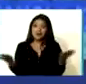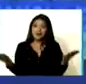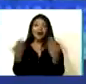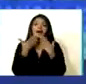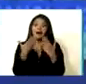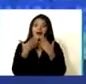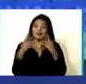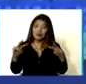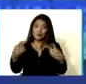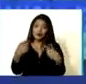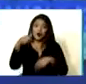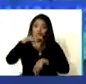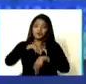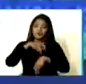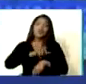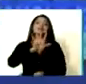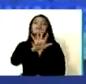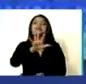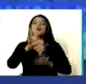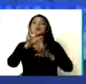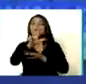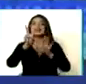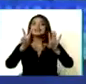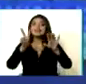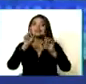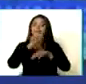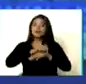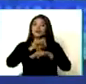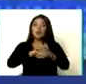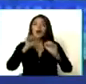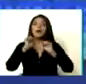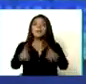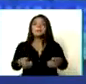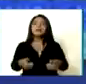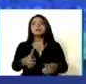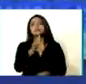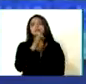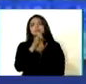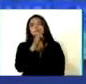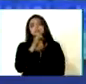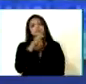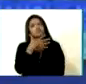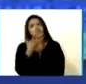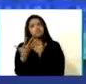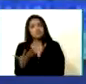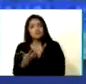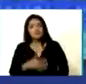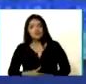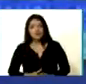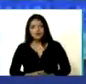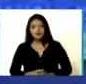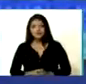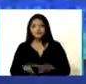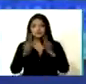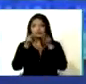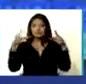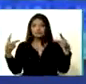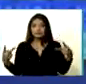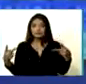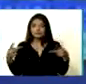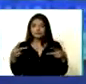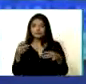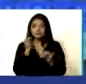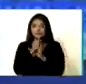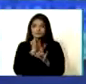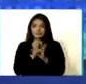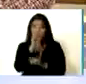estar con nosotros. Son las 5:37 minutos, comenzamos con la revisión de los principales diarios de circulación nacional.